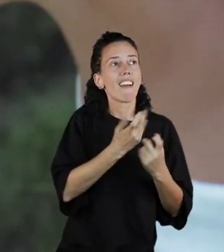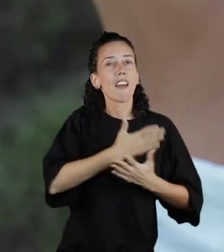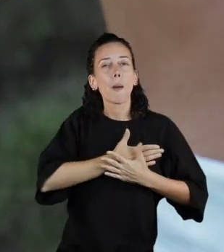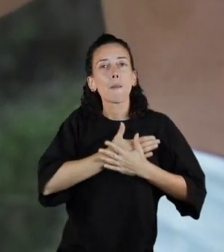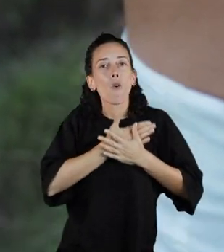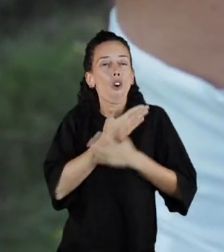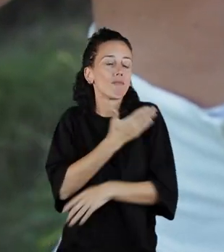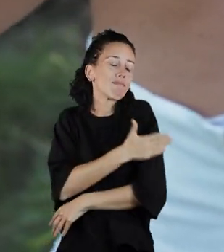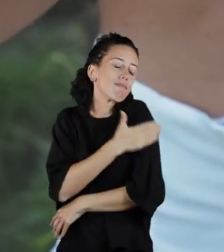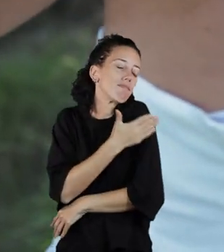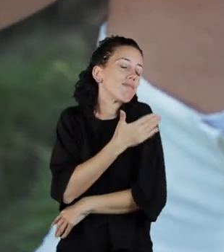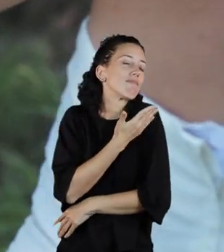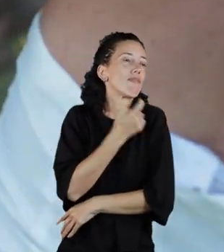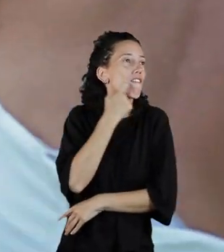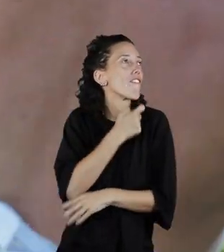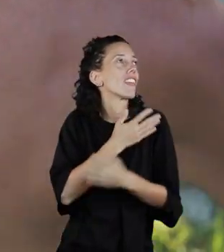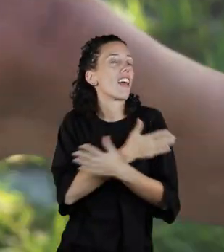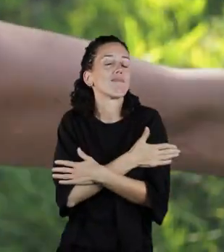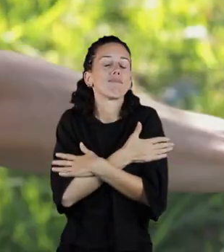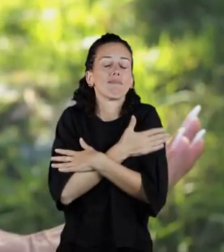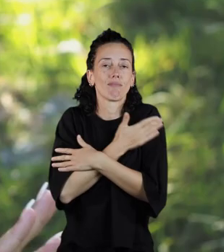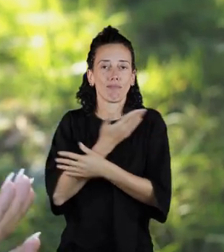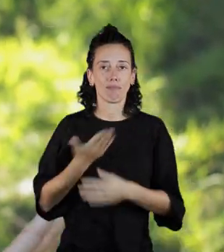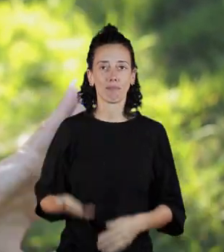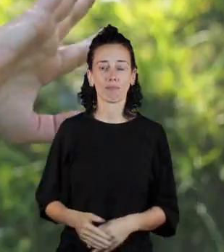Faltaba amor. Me faltaba amor.